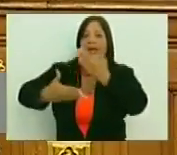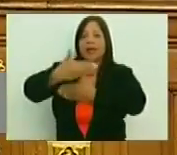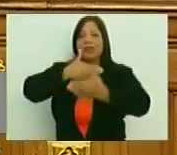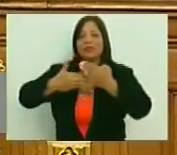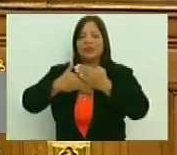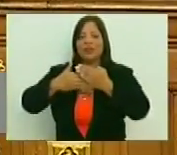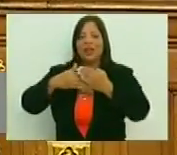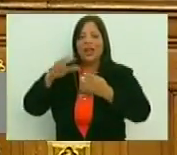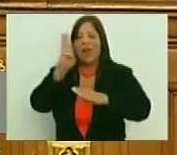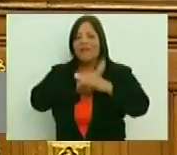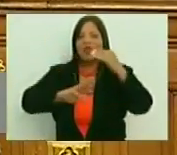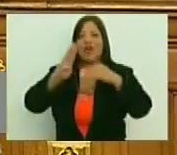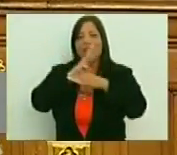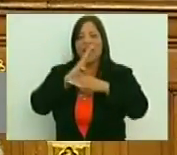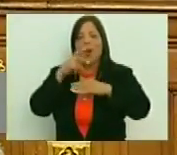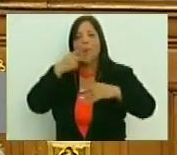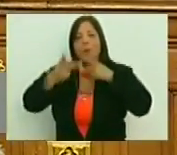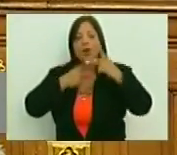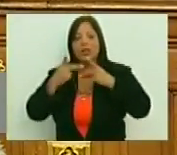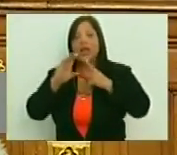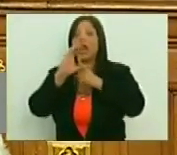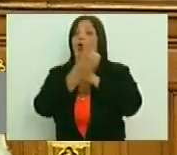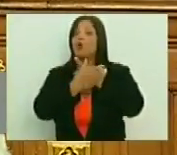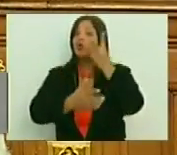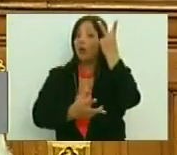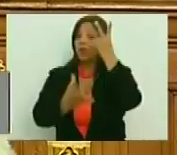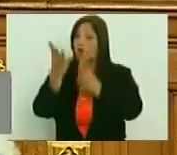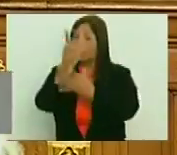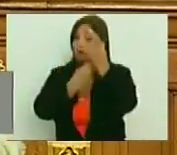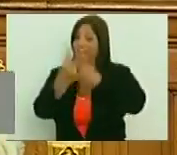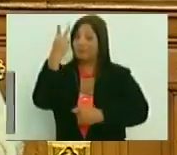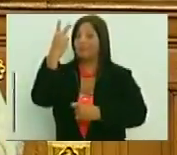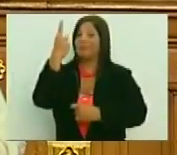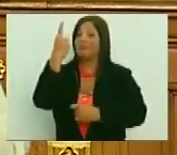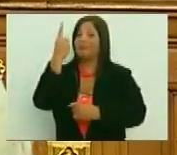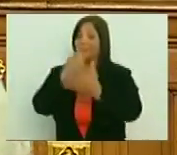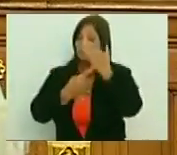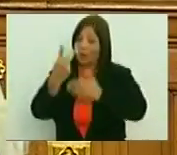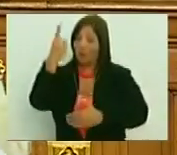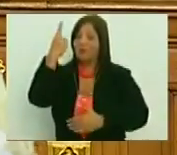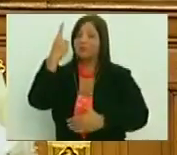de la ideología política y la cultura.